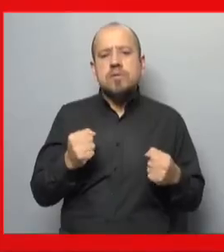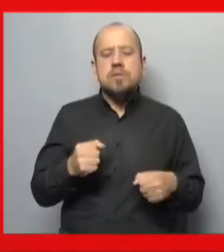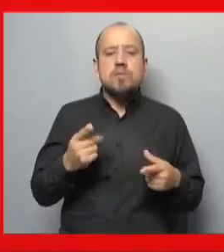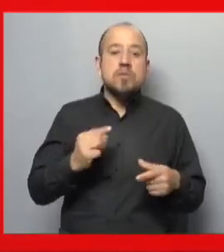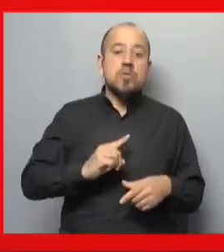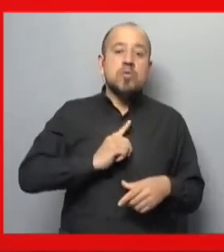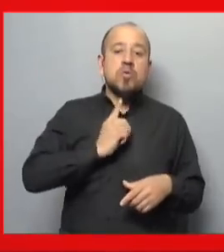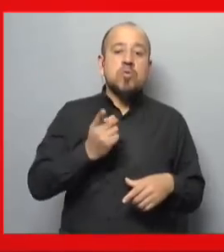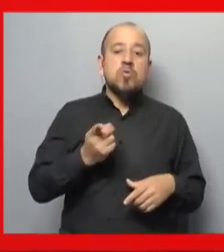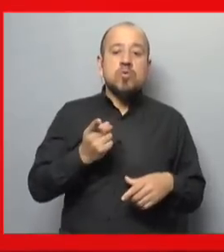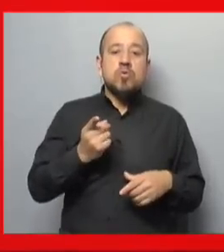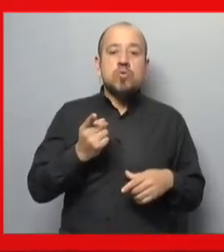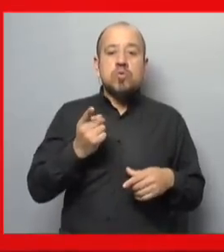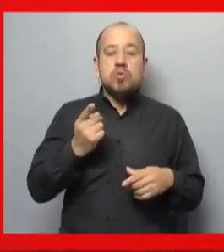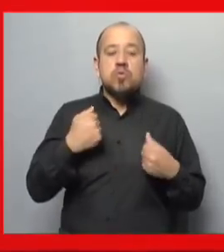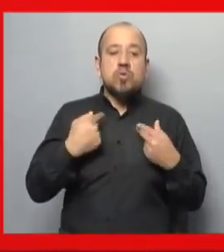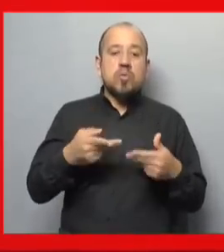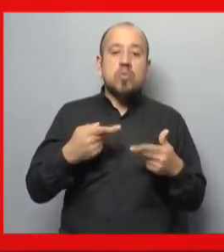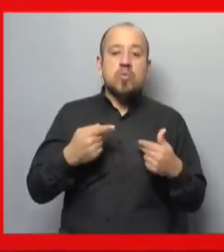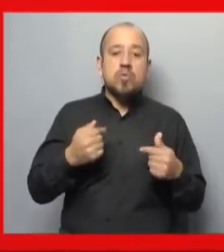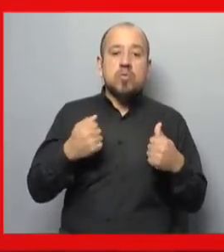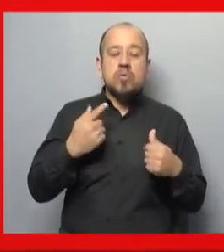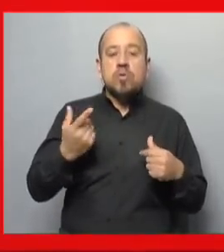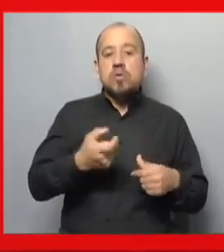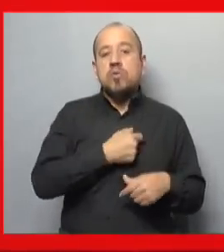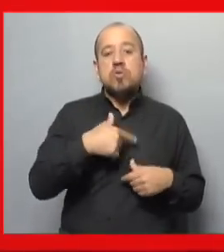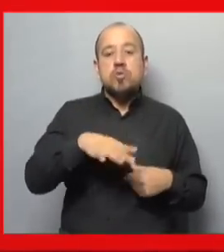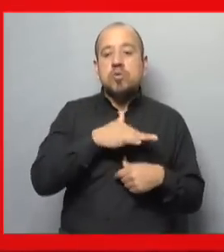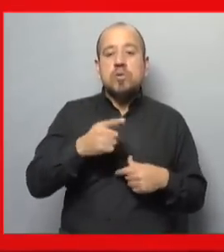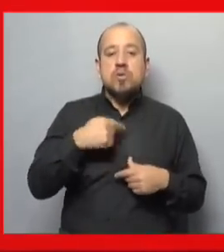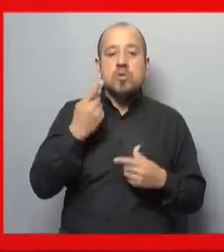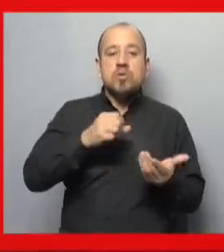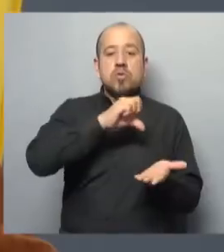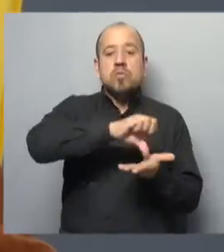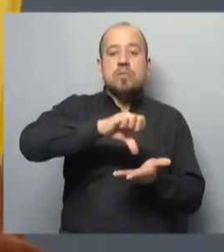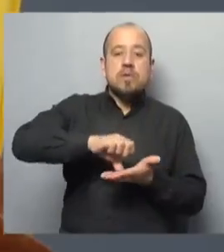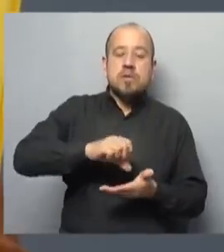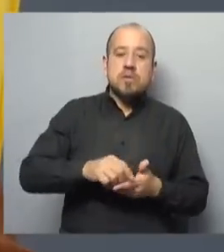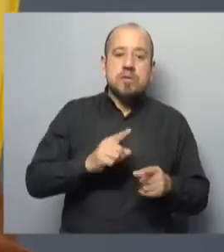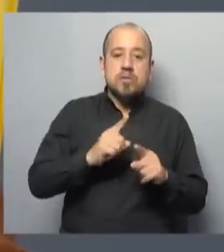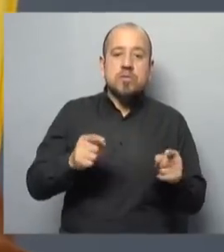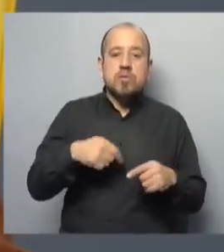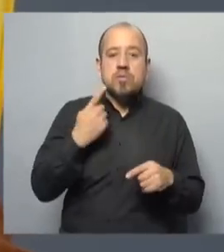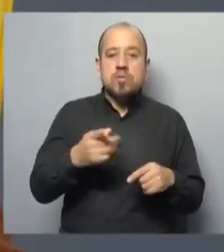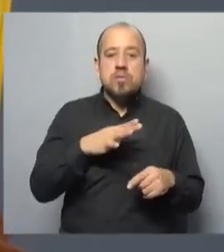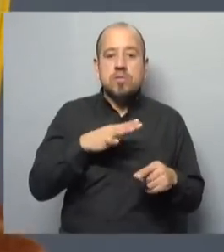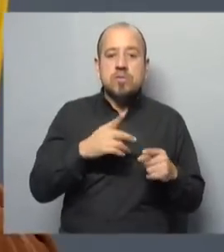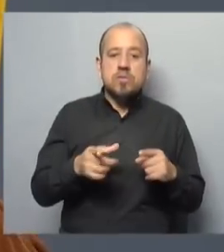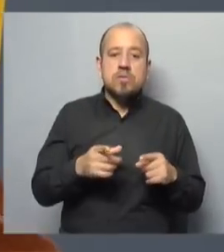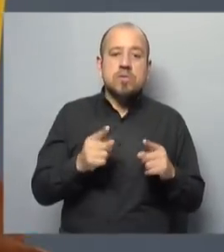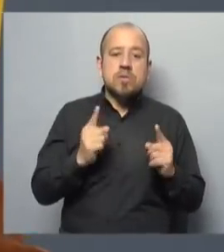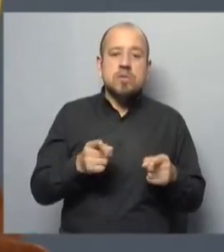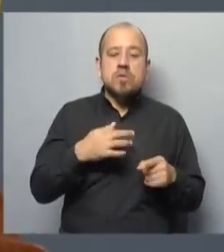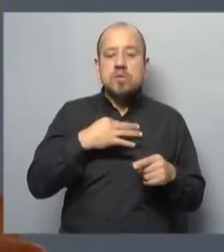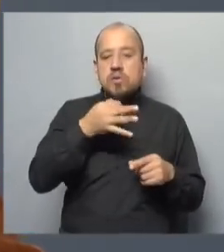orgullo muy grande fútbol ocupa un lugar enorme nuestra sociedad que no le ocupa en otro país no y después está el otro que yo he dicho